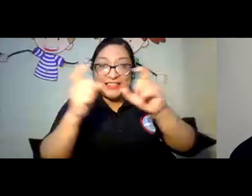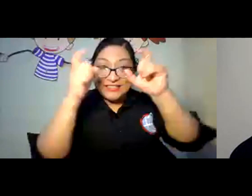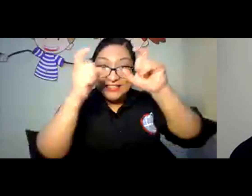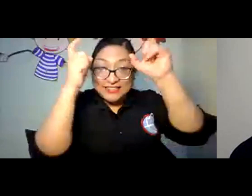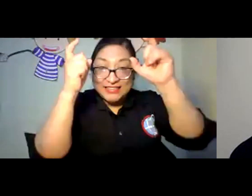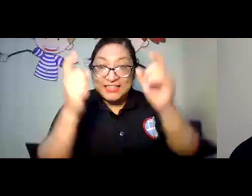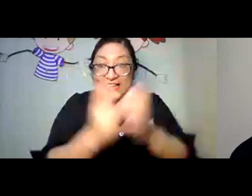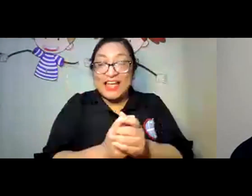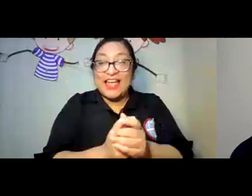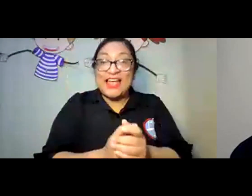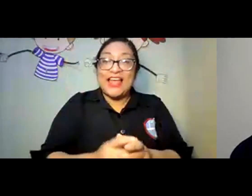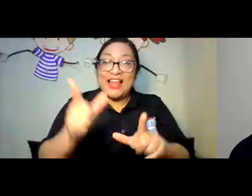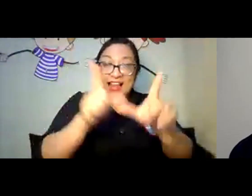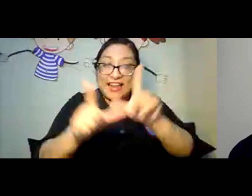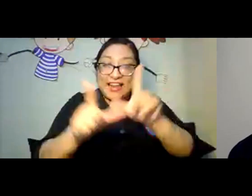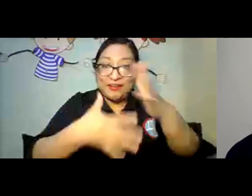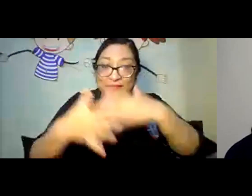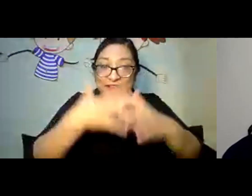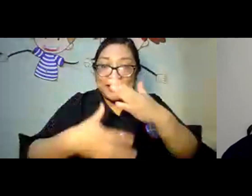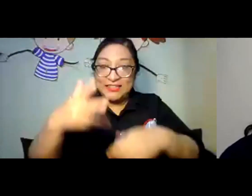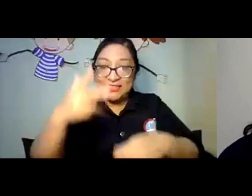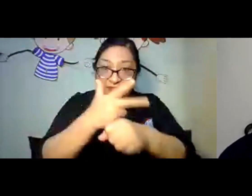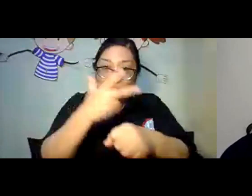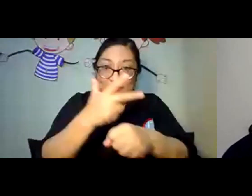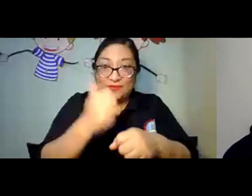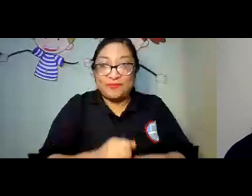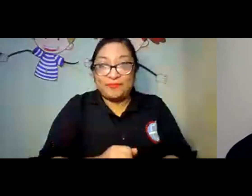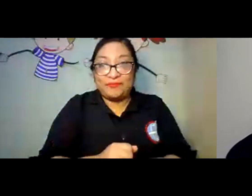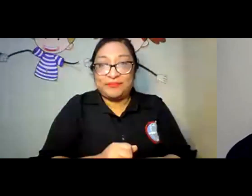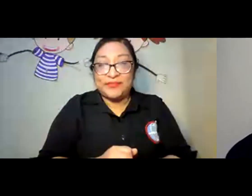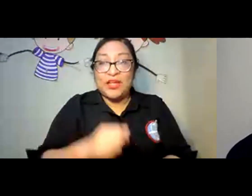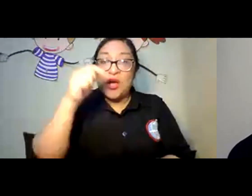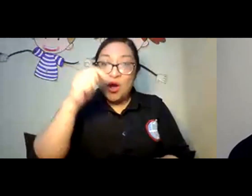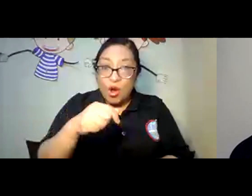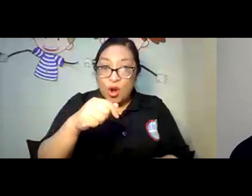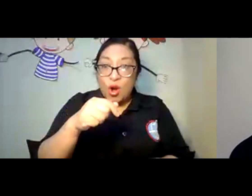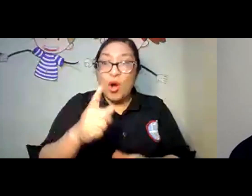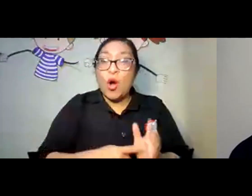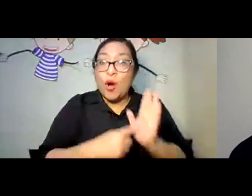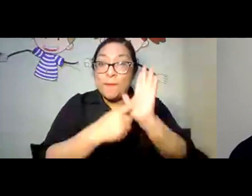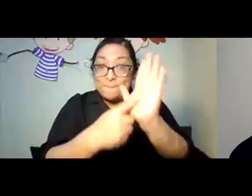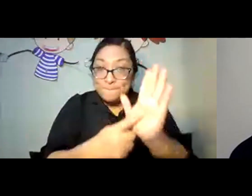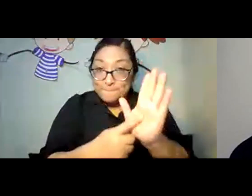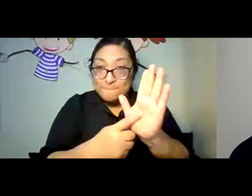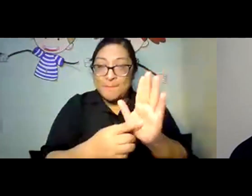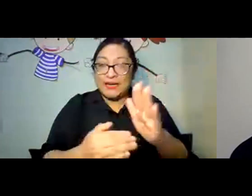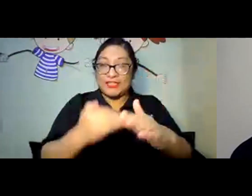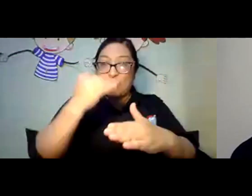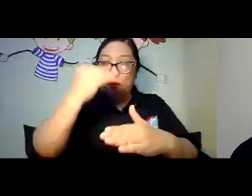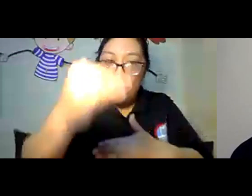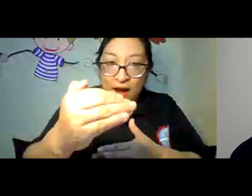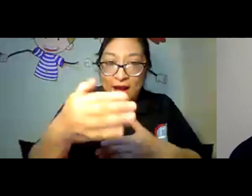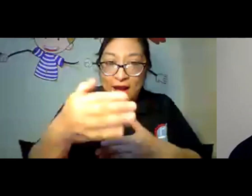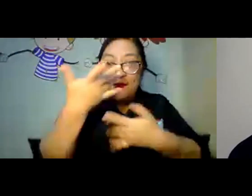Señas en nuestro país. Por lo tanto, entonces, representa un avance en la inclusión en todos los aspectos de